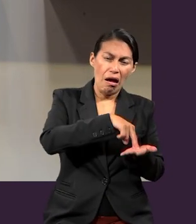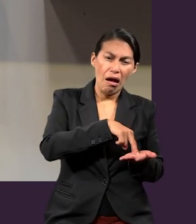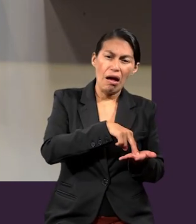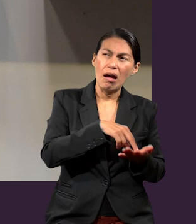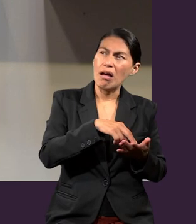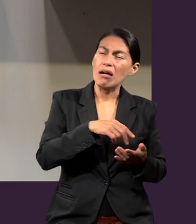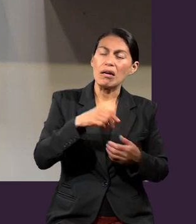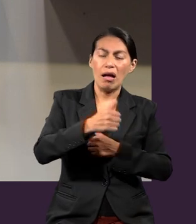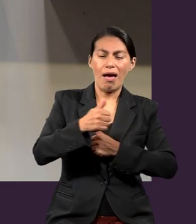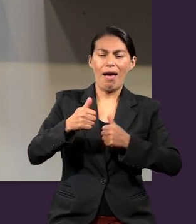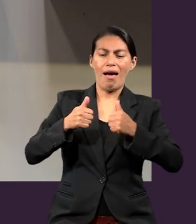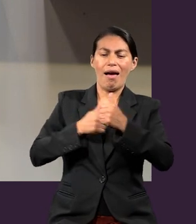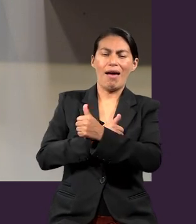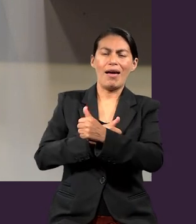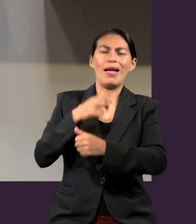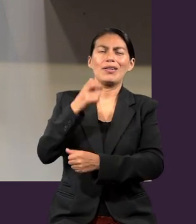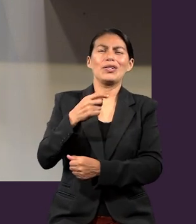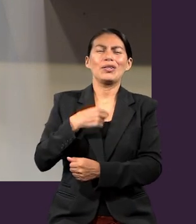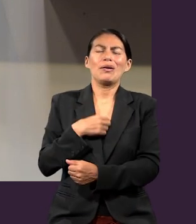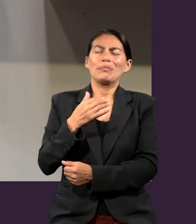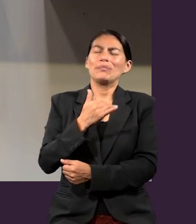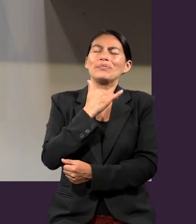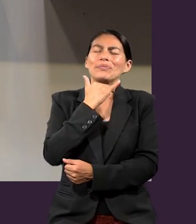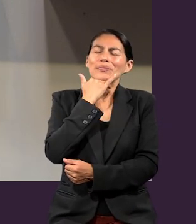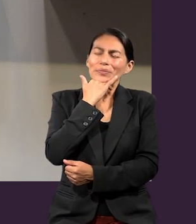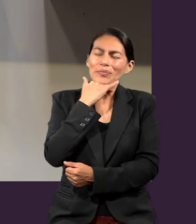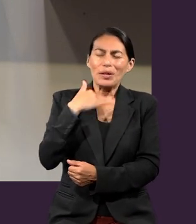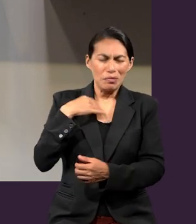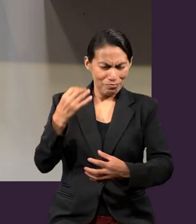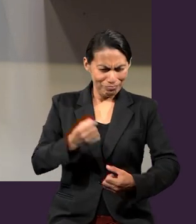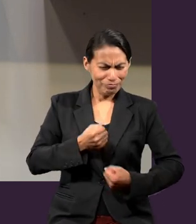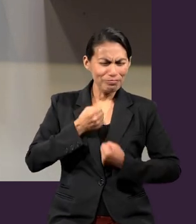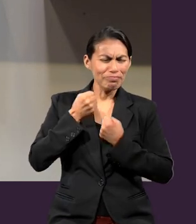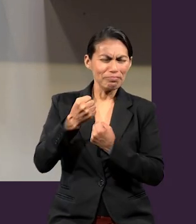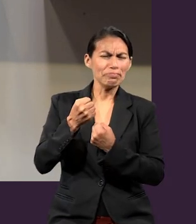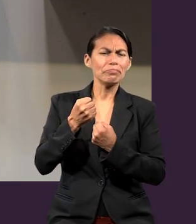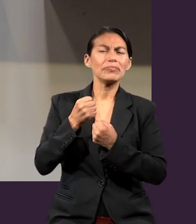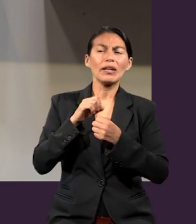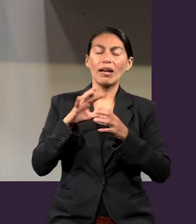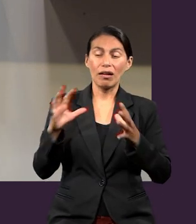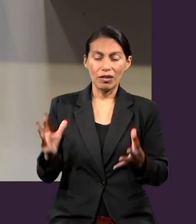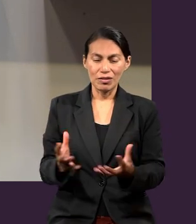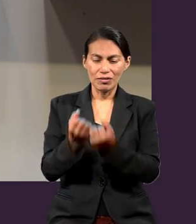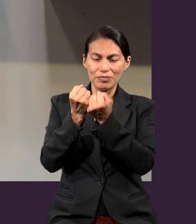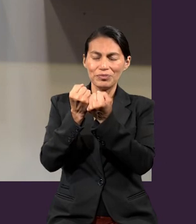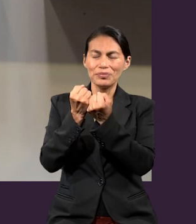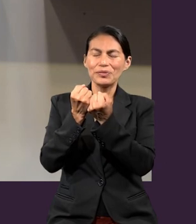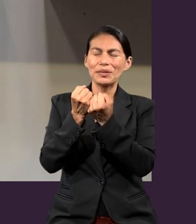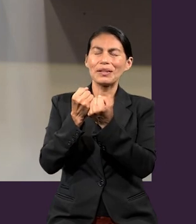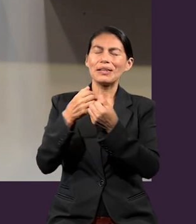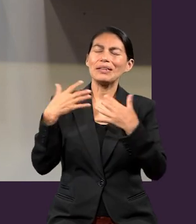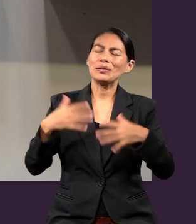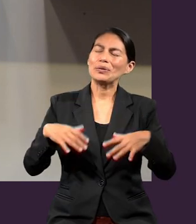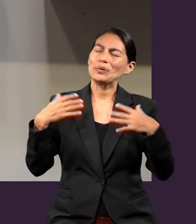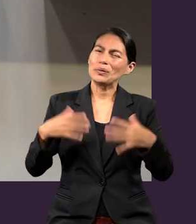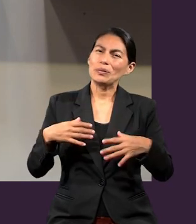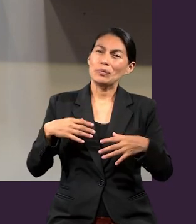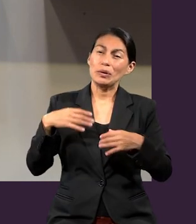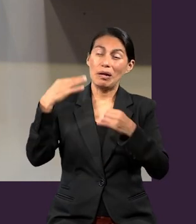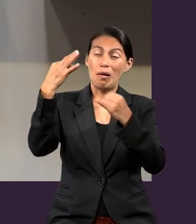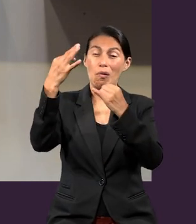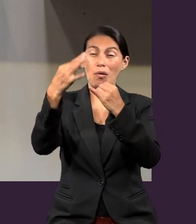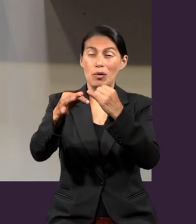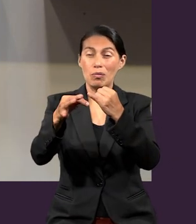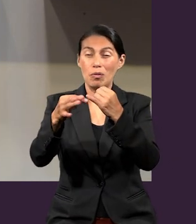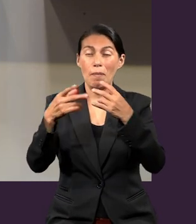obtener el perdón de nuestros pecados. Y que podamos tener esa certeza de salvación, porque en los últimos momentos de